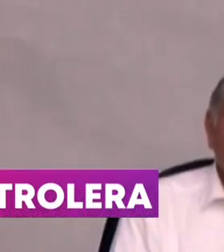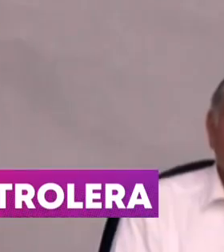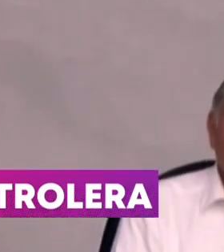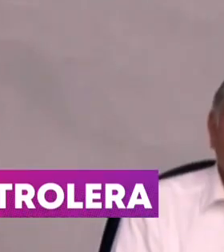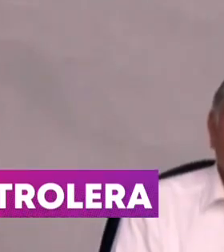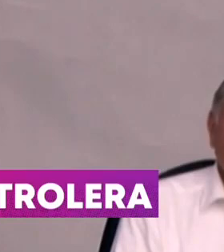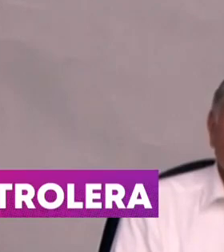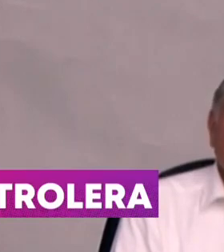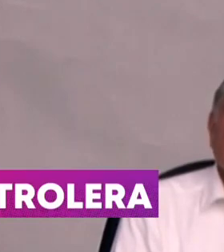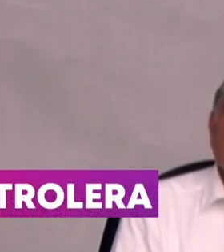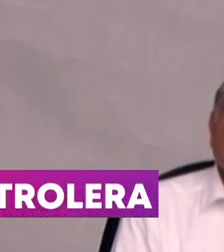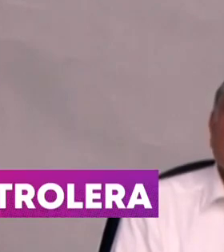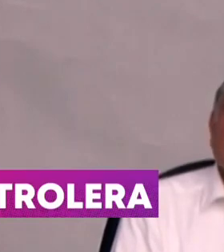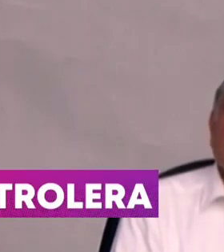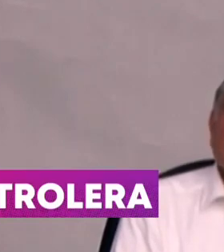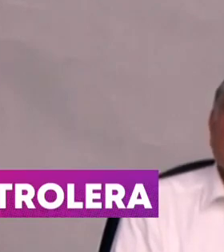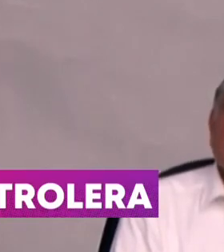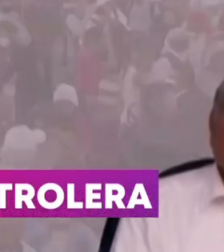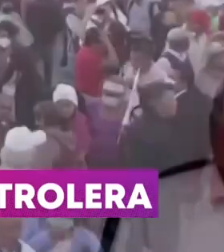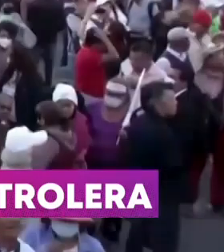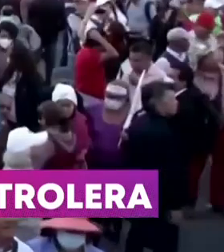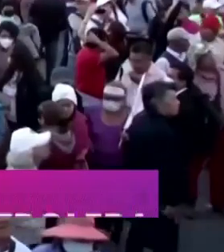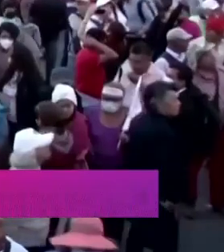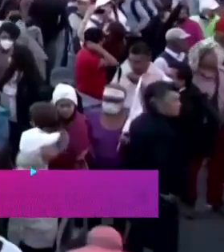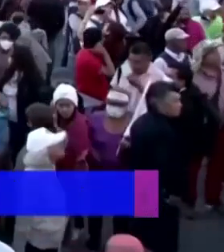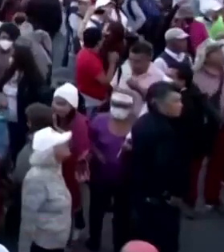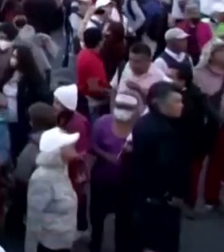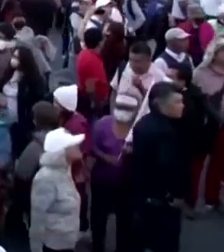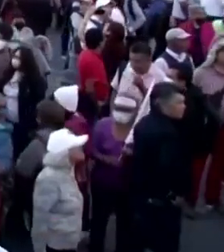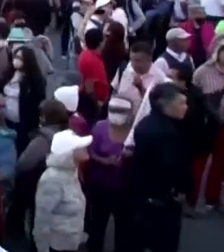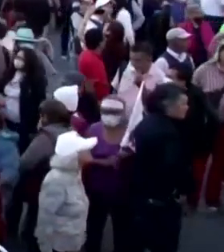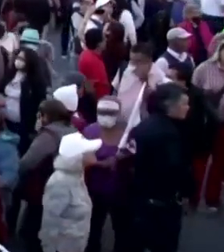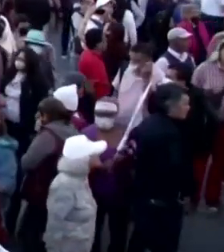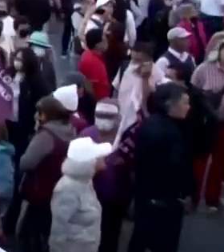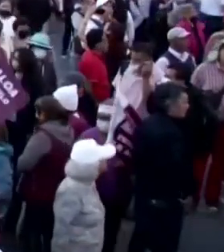esta marcha congregó a 500,000 personas.